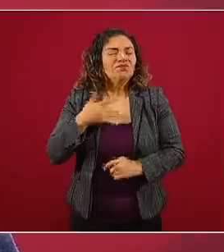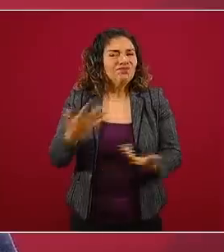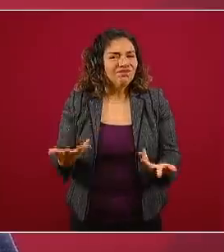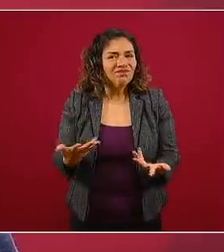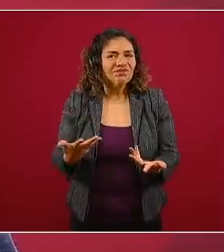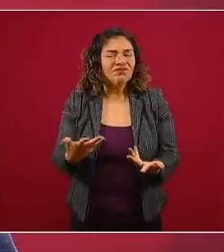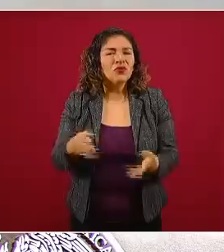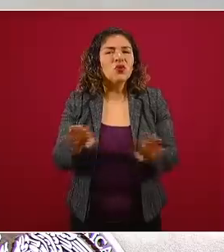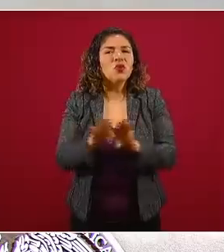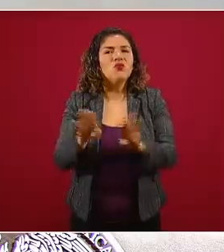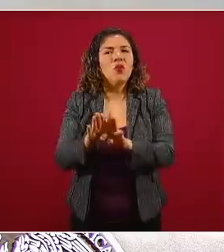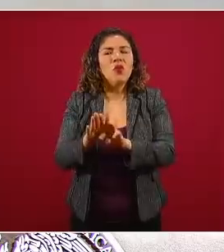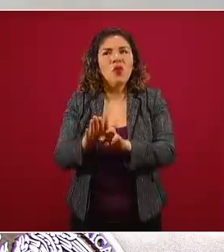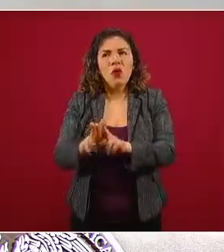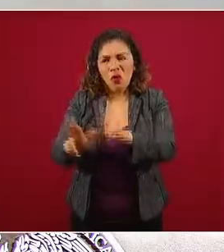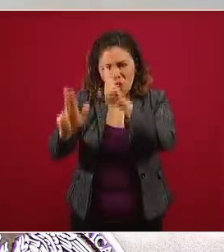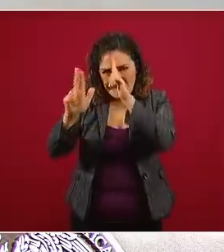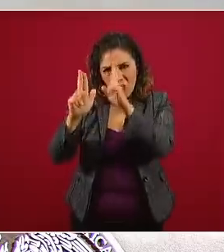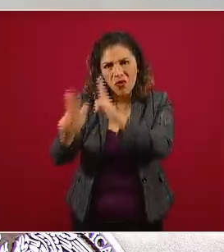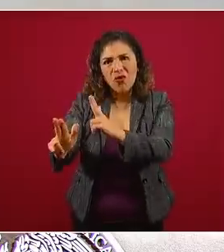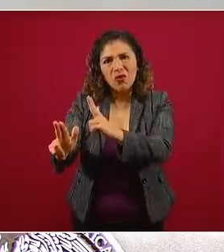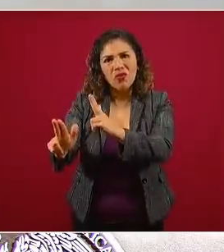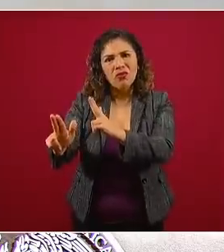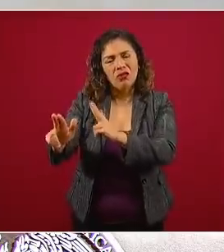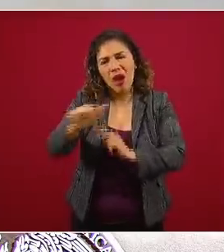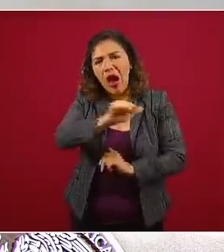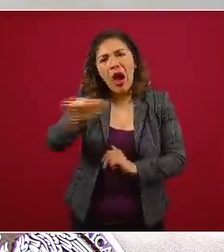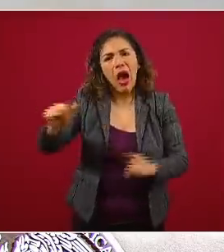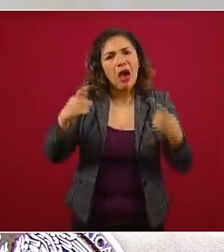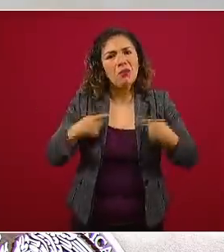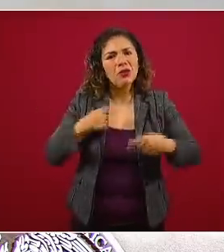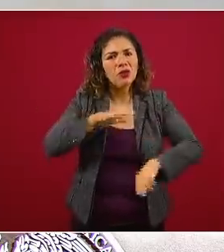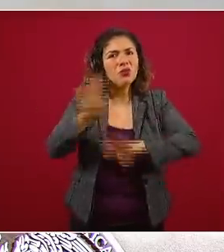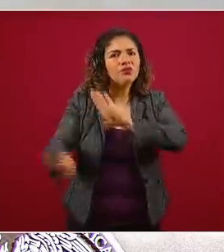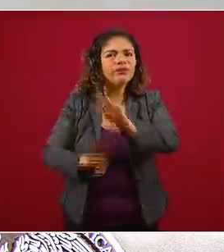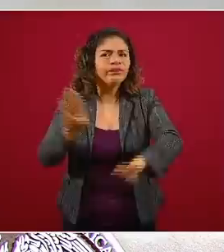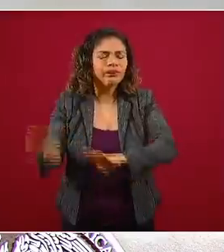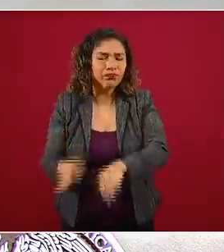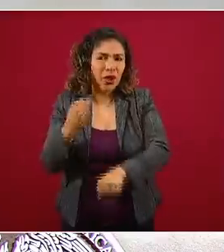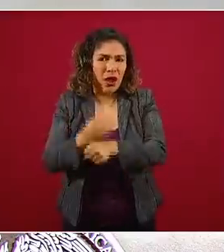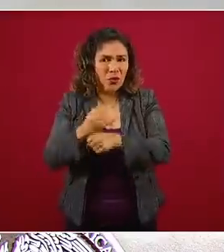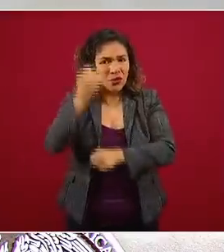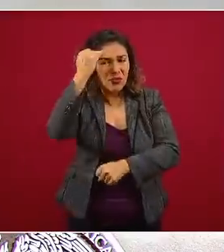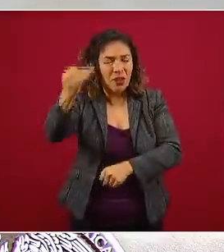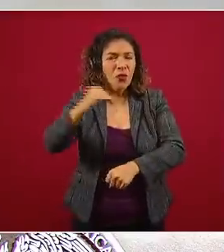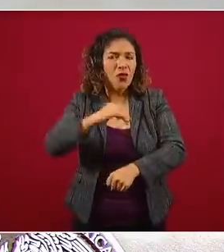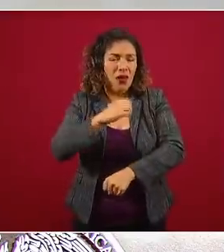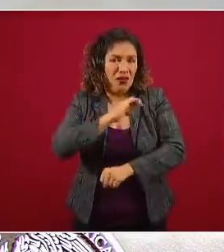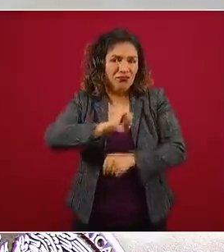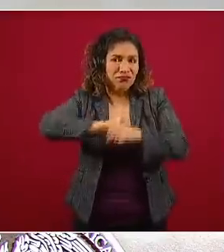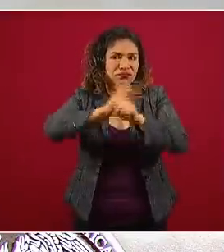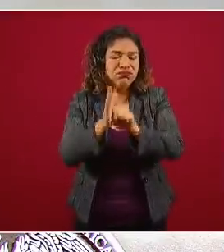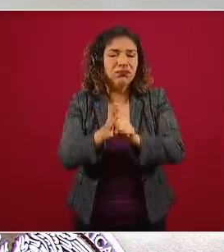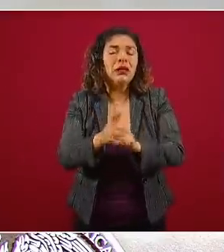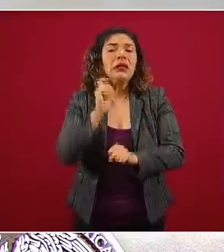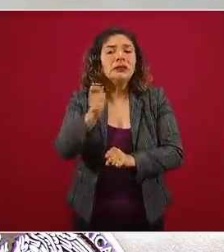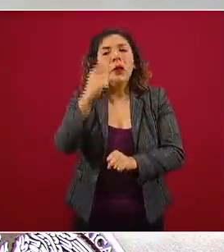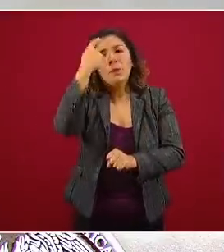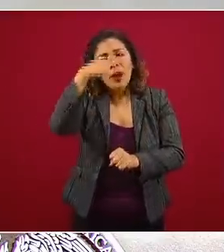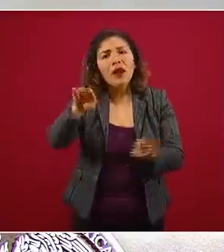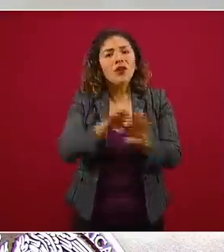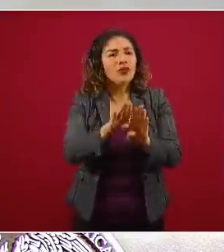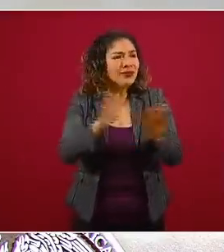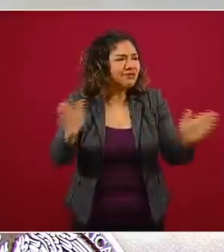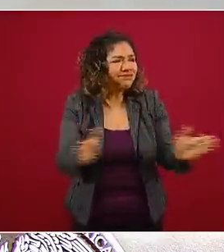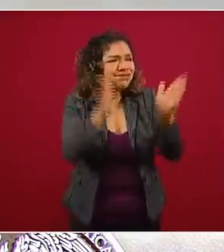honrarlos honrar a nuestros fallecidos en esta epidemia es animar a los